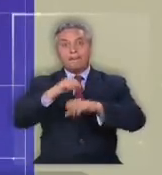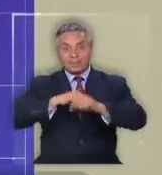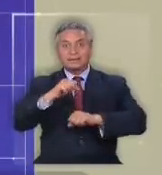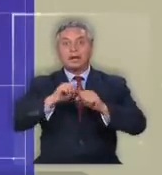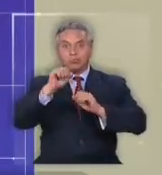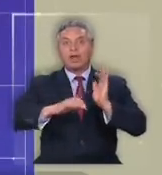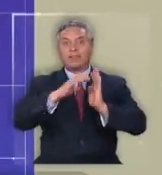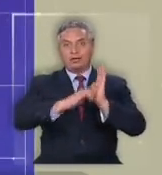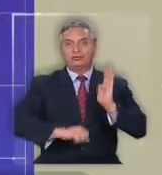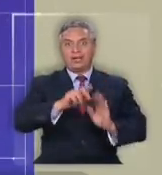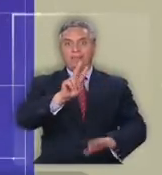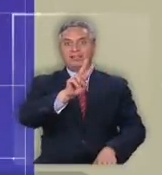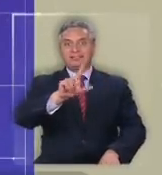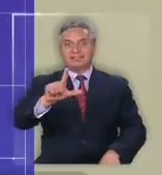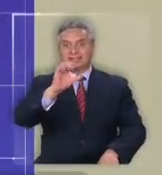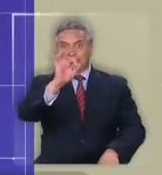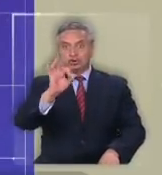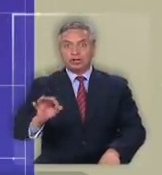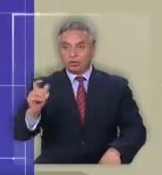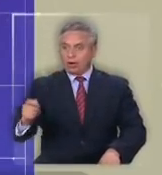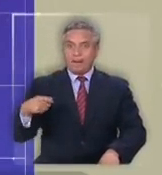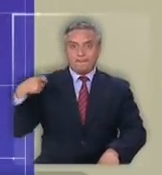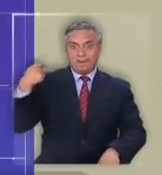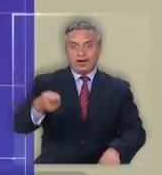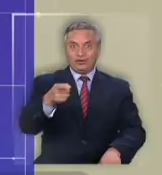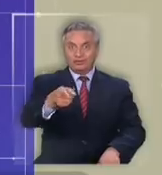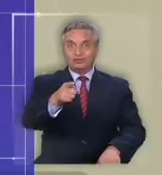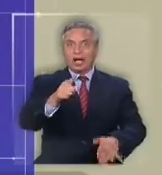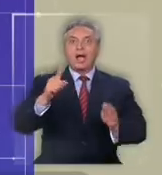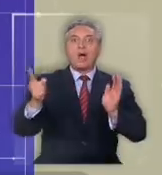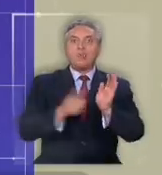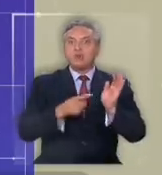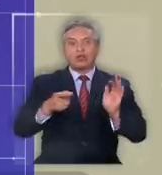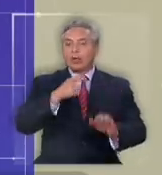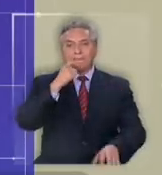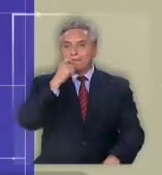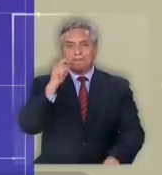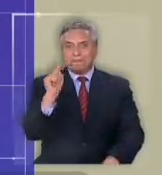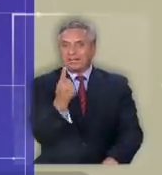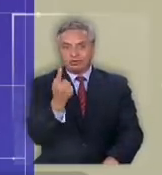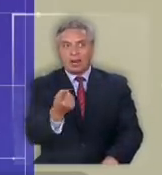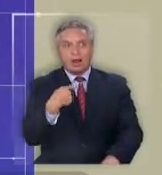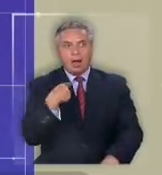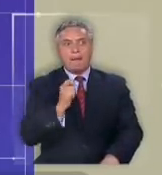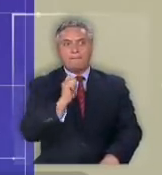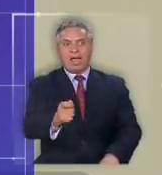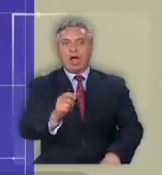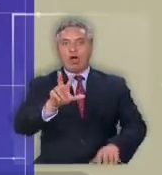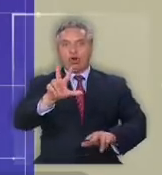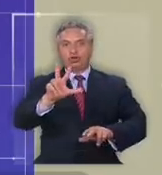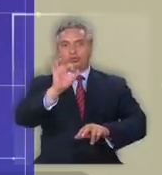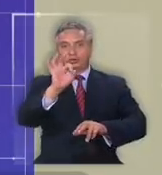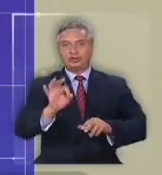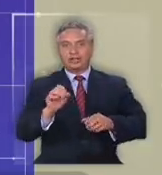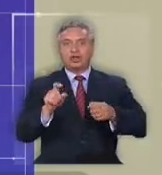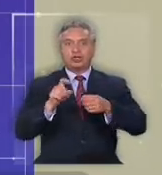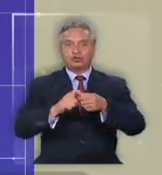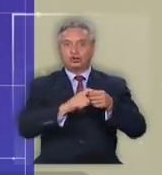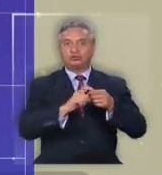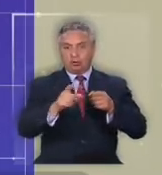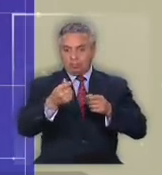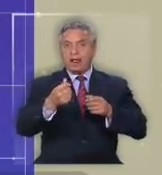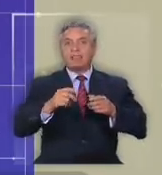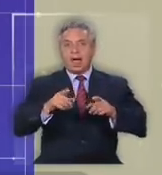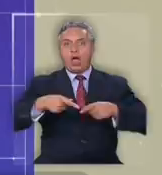el 27% que pagó su compañía a su impuesto personal. Así, paga un 8% como socio si retira